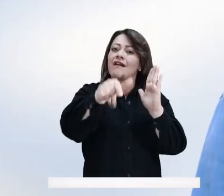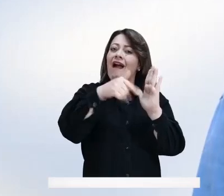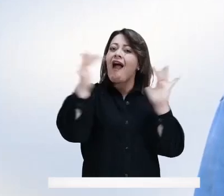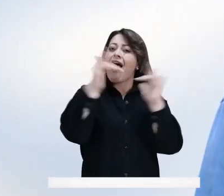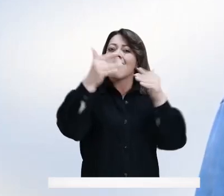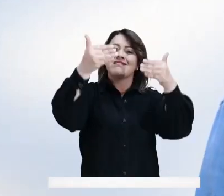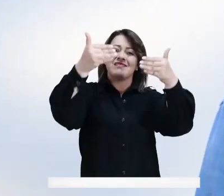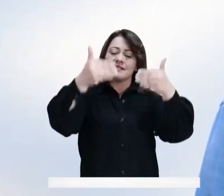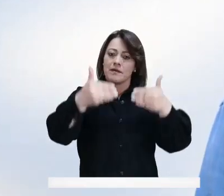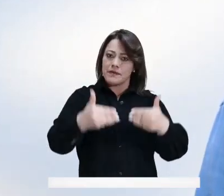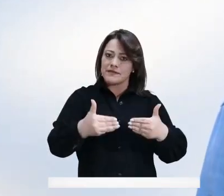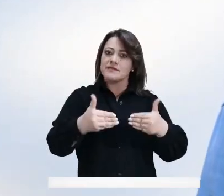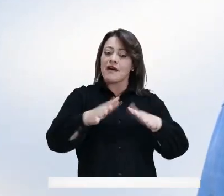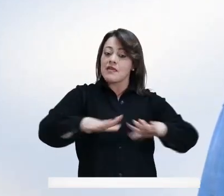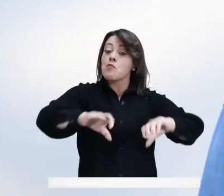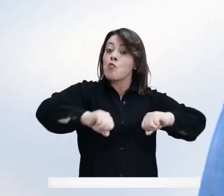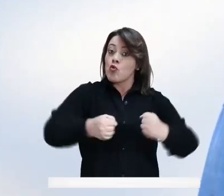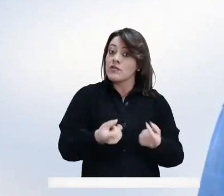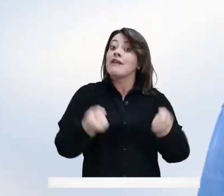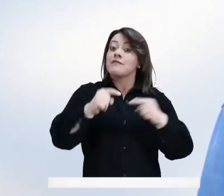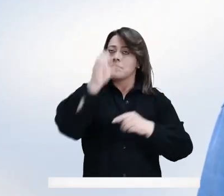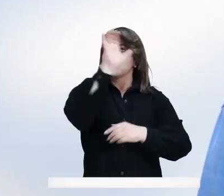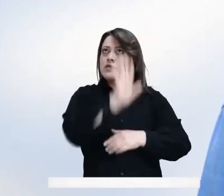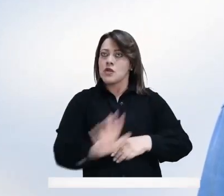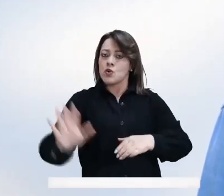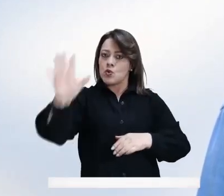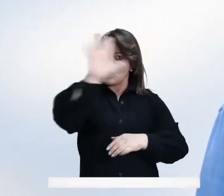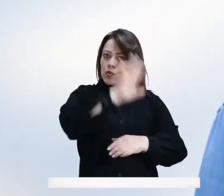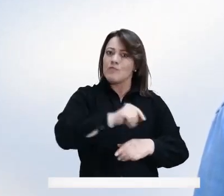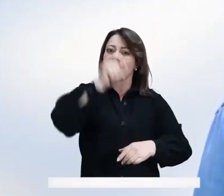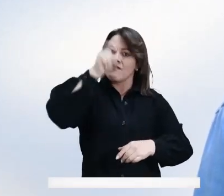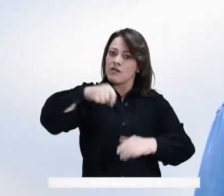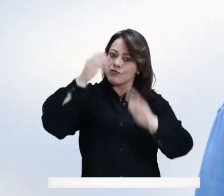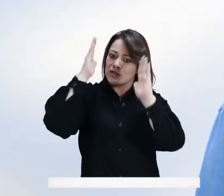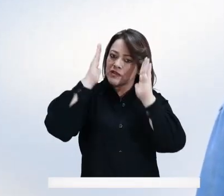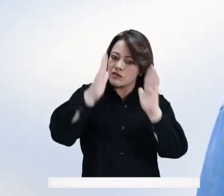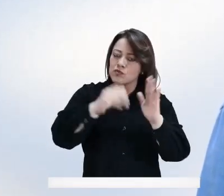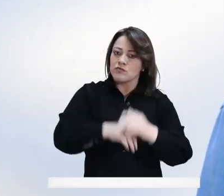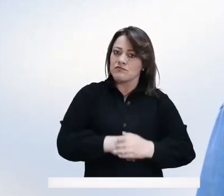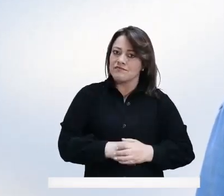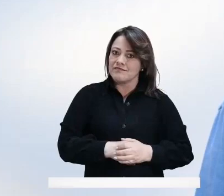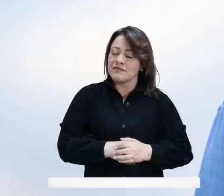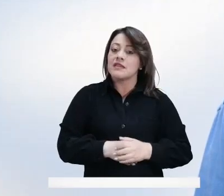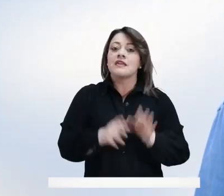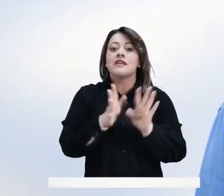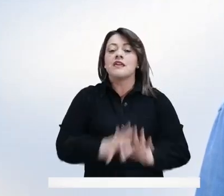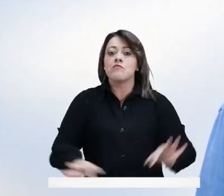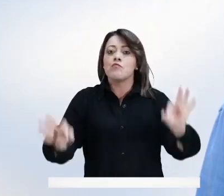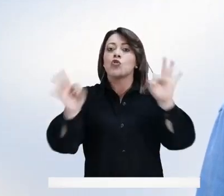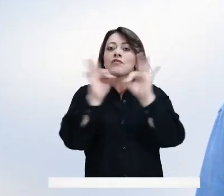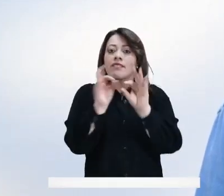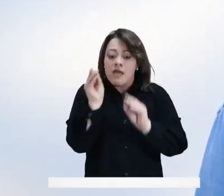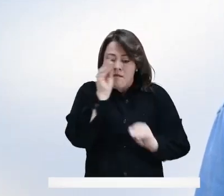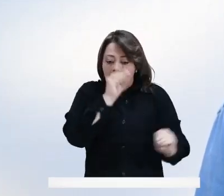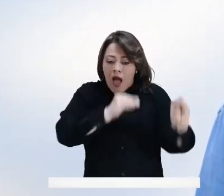de la discapacidad en Bogotá y en el país. Debemos trazar unas